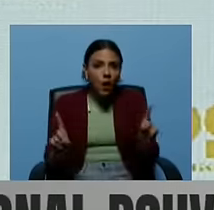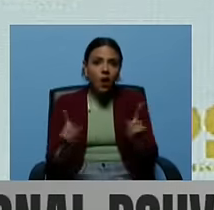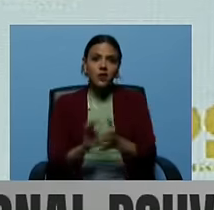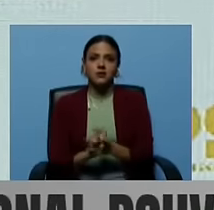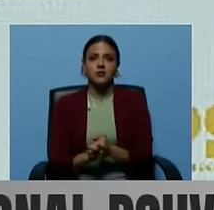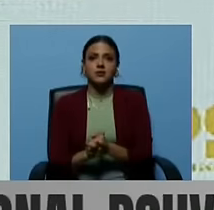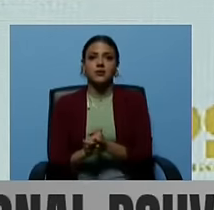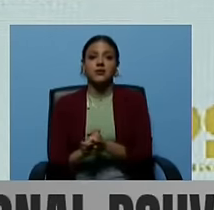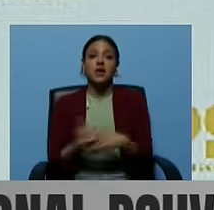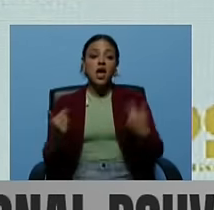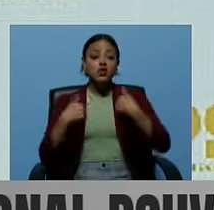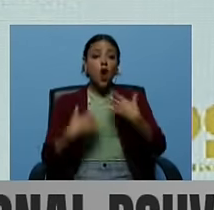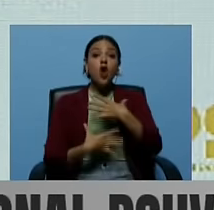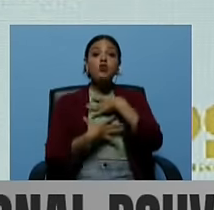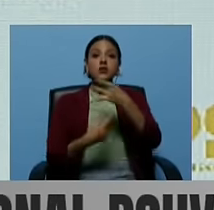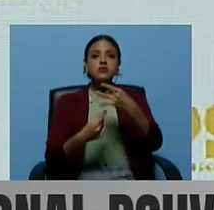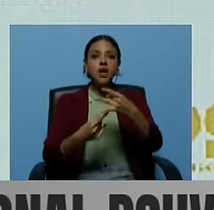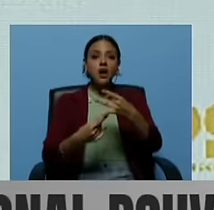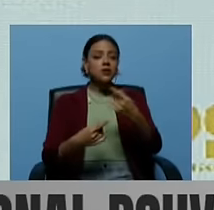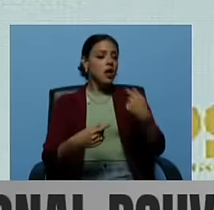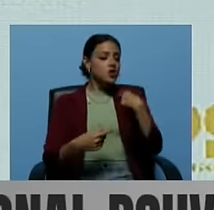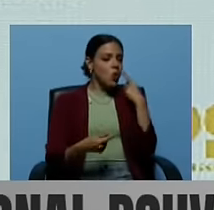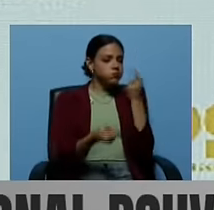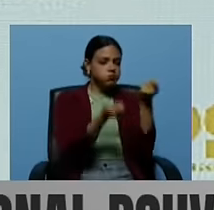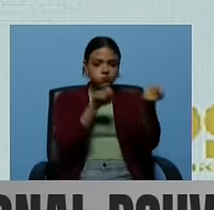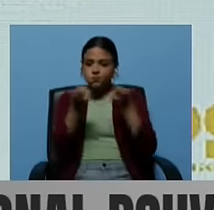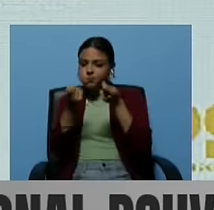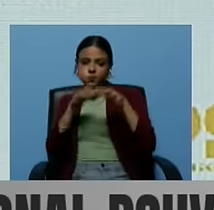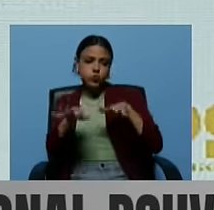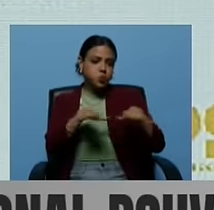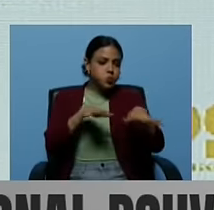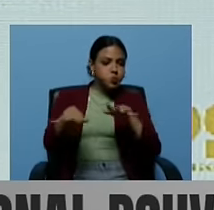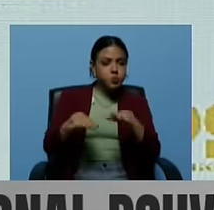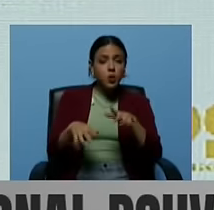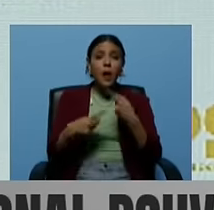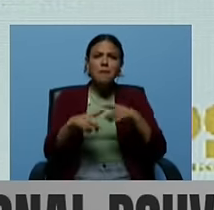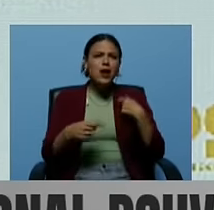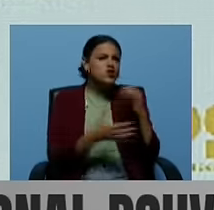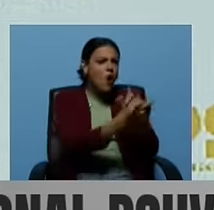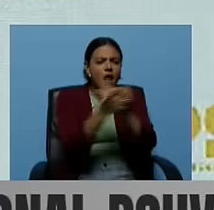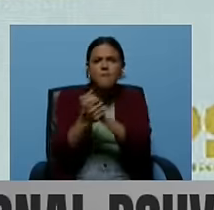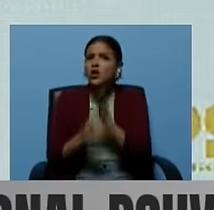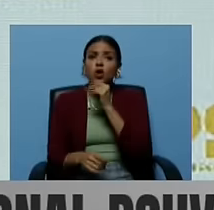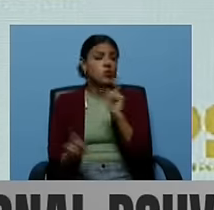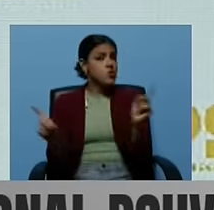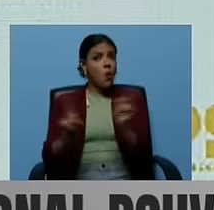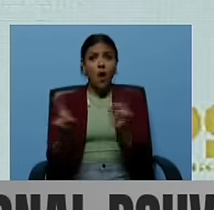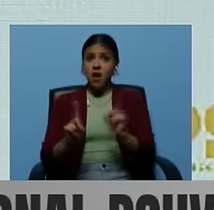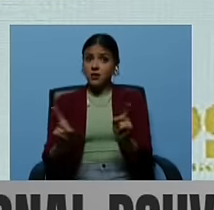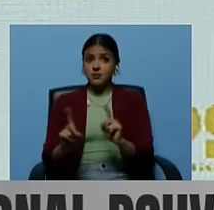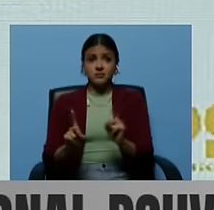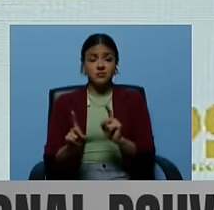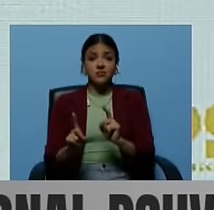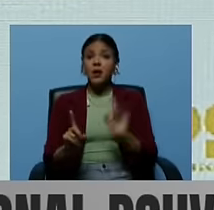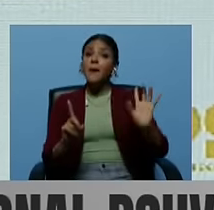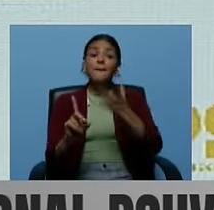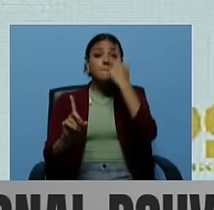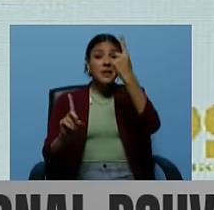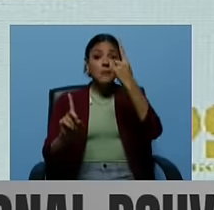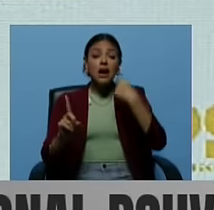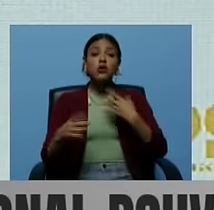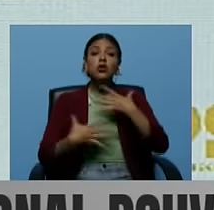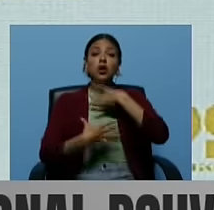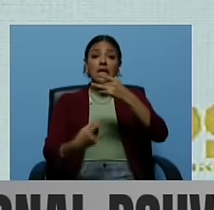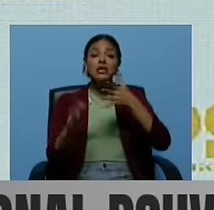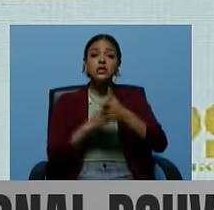Tiene sus intereses, sus propios intereses. No tiene intereses compartidos con nadie.